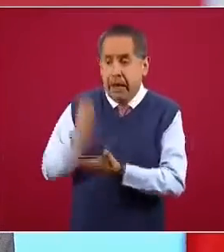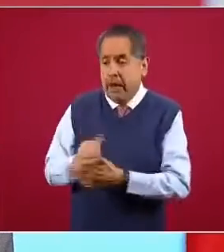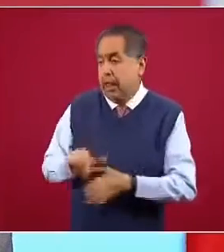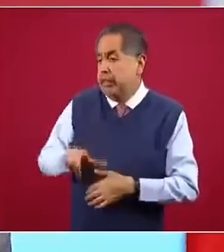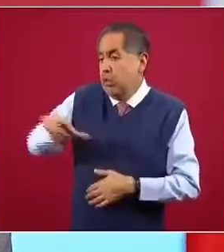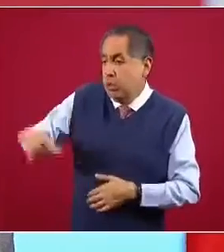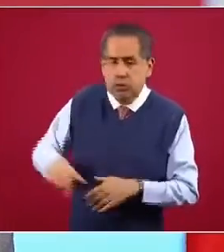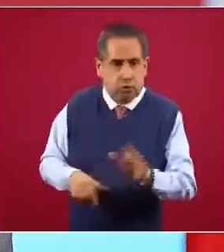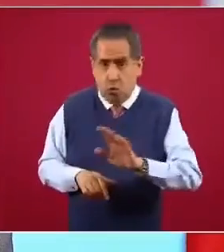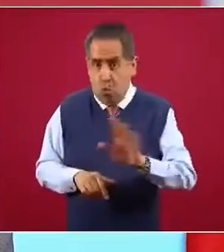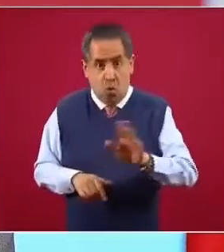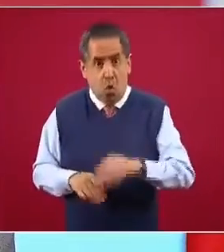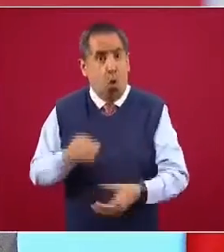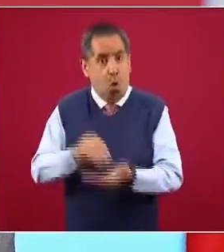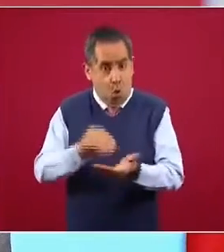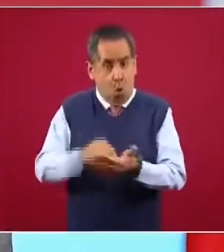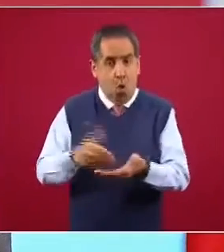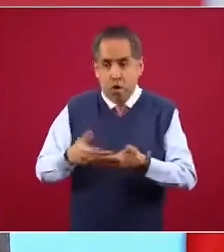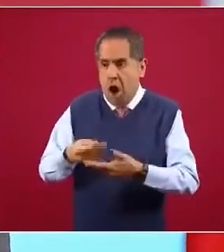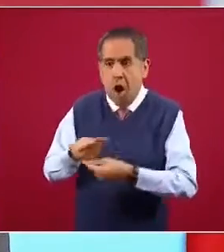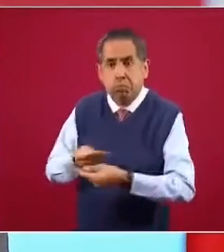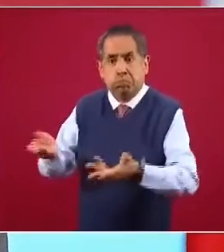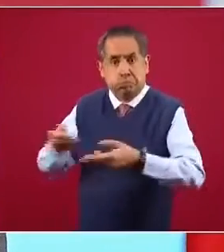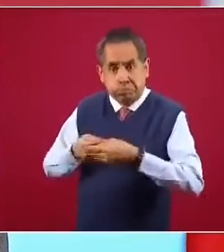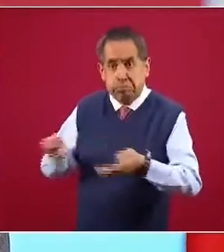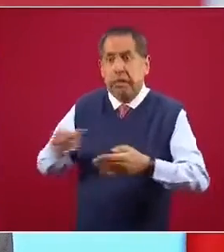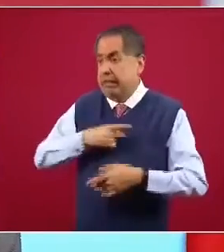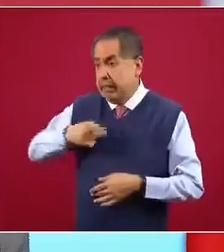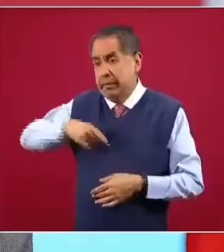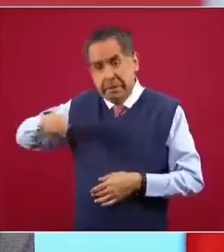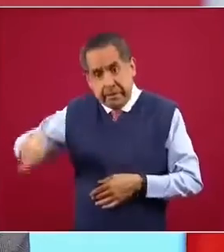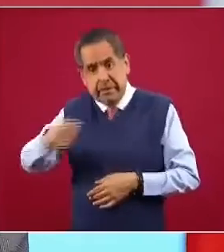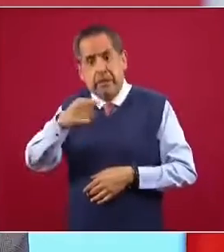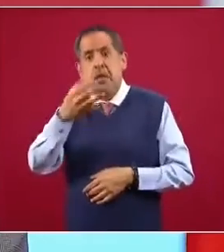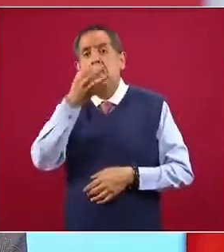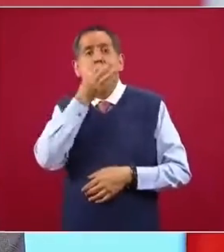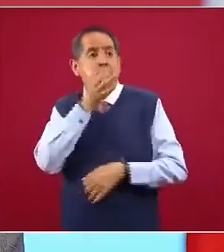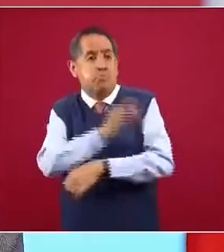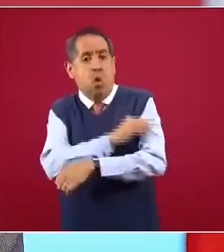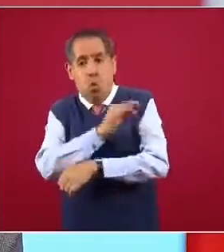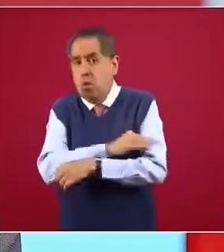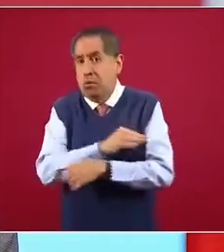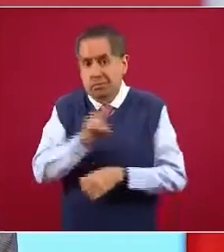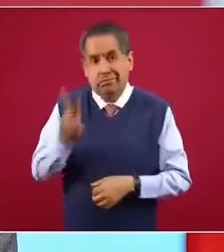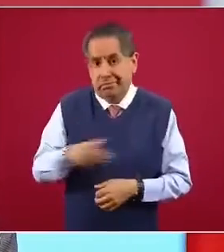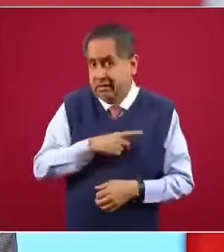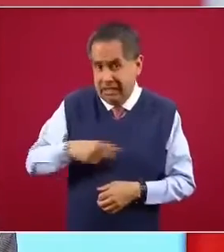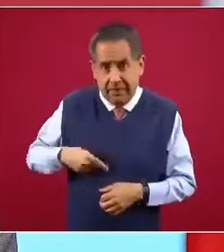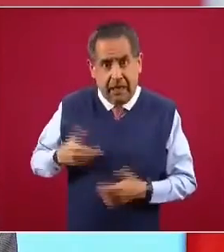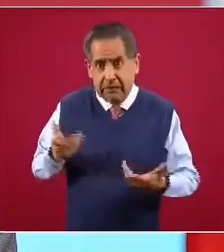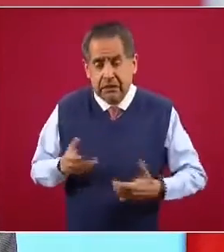las vacunas están disponibles y deben ser aplicadas. Entonces, las personas que tienen